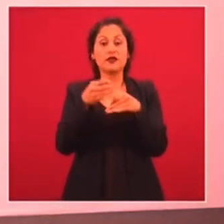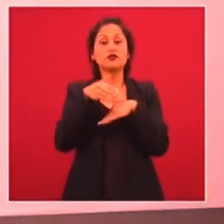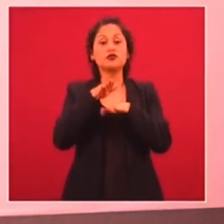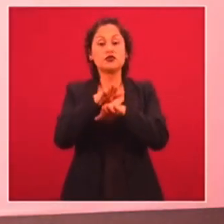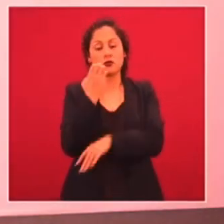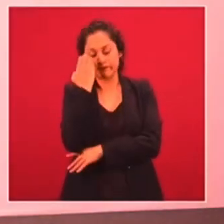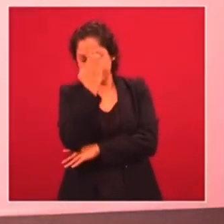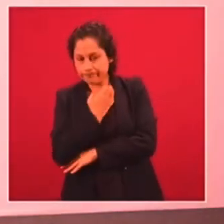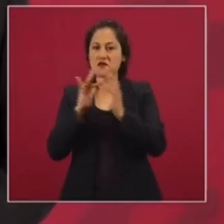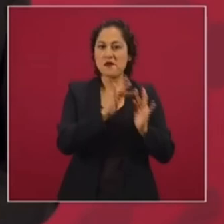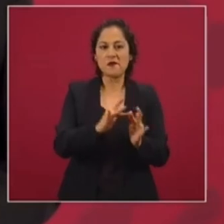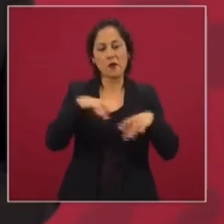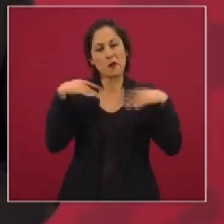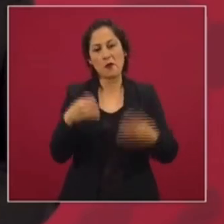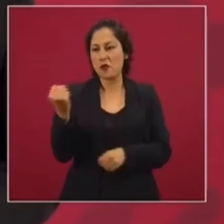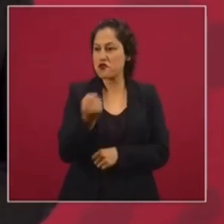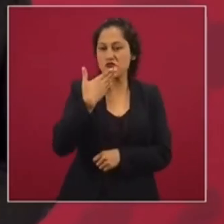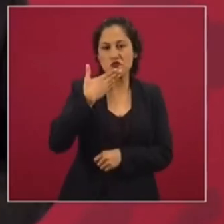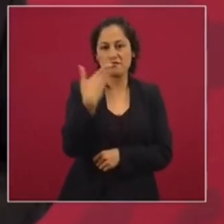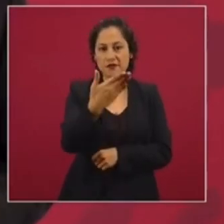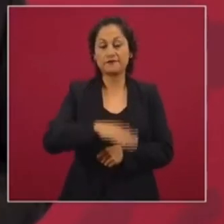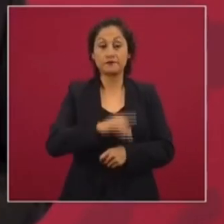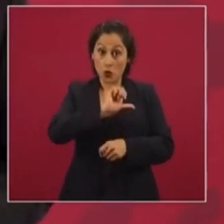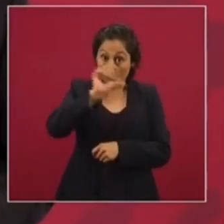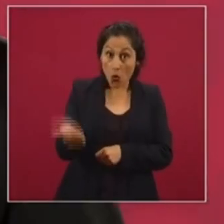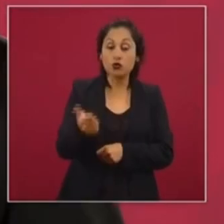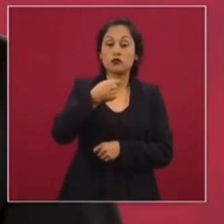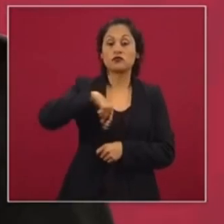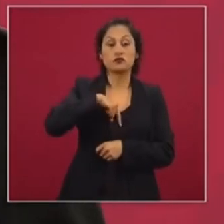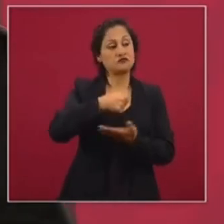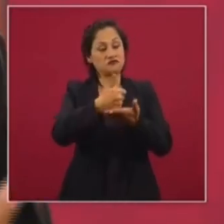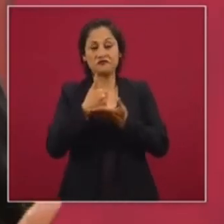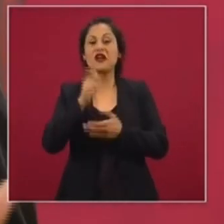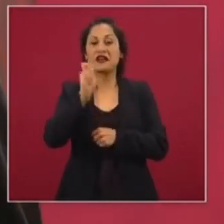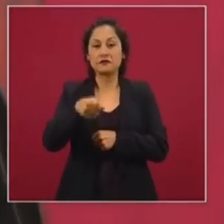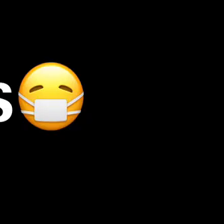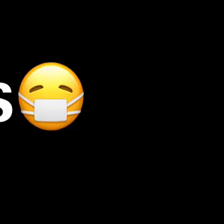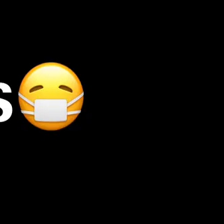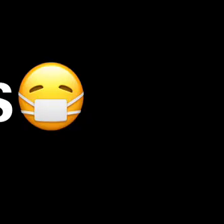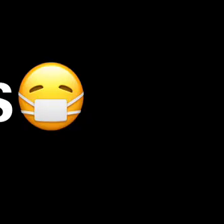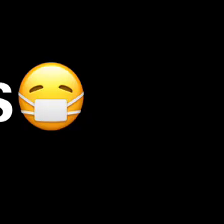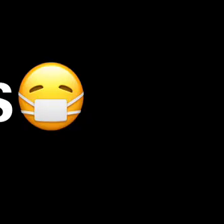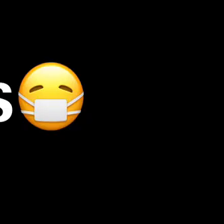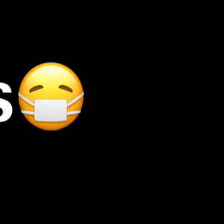análisis y la reflexión sobre los medios. Y lo tercero, que nos ayuda mucho, son esta conferencia.